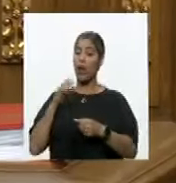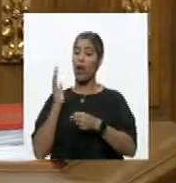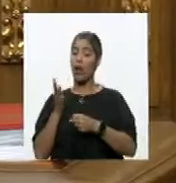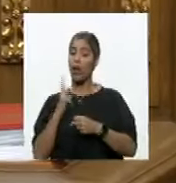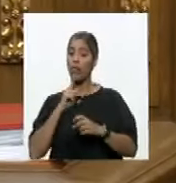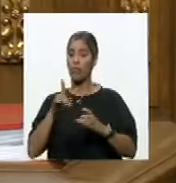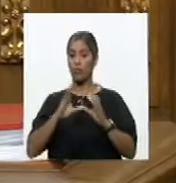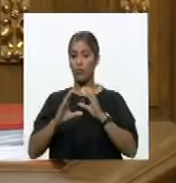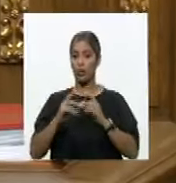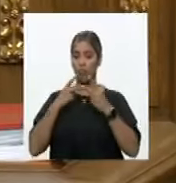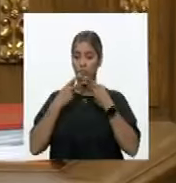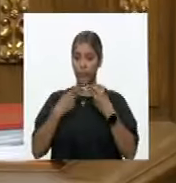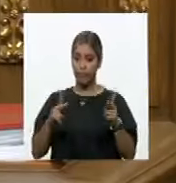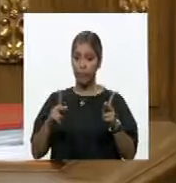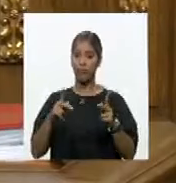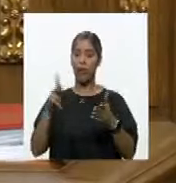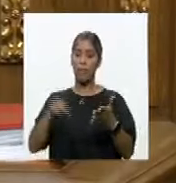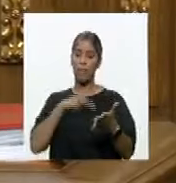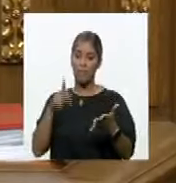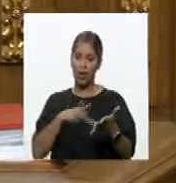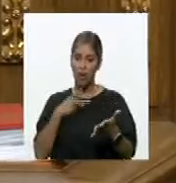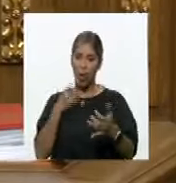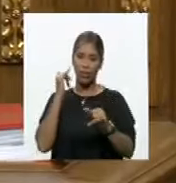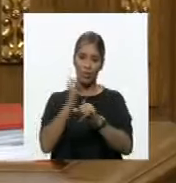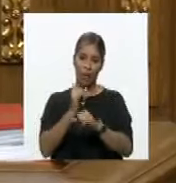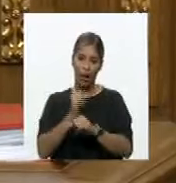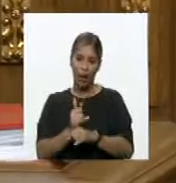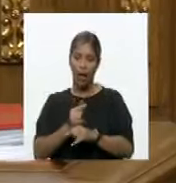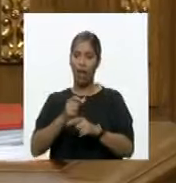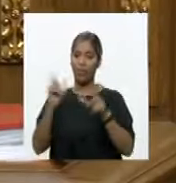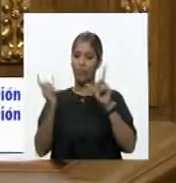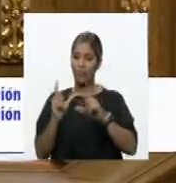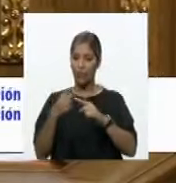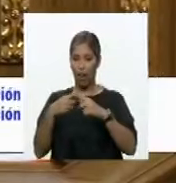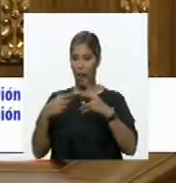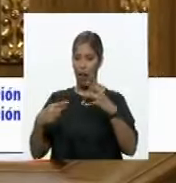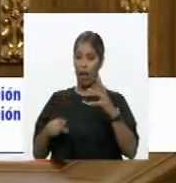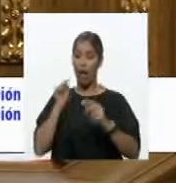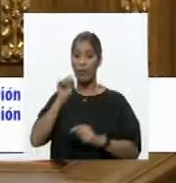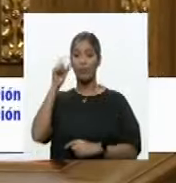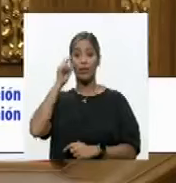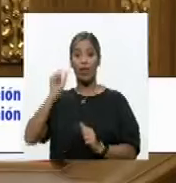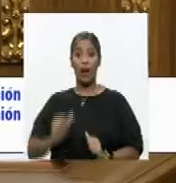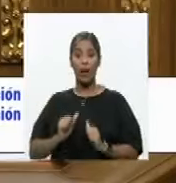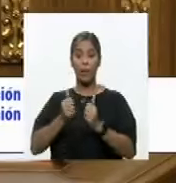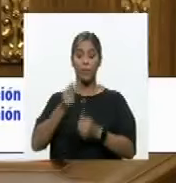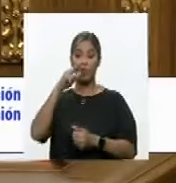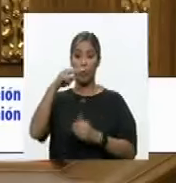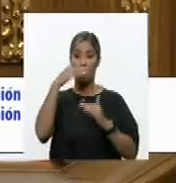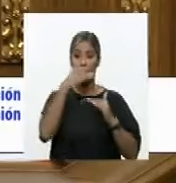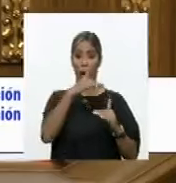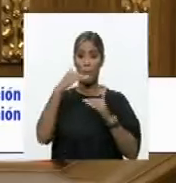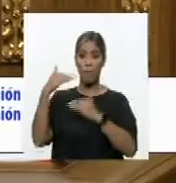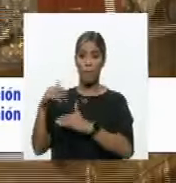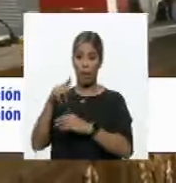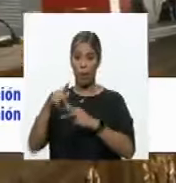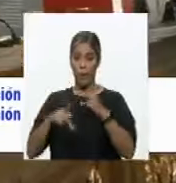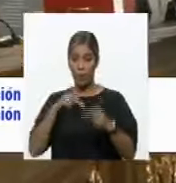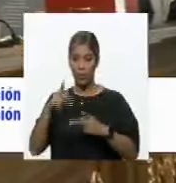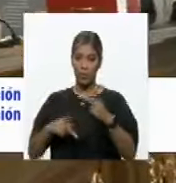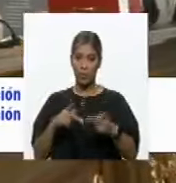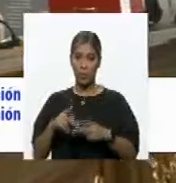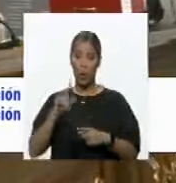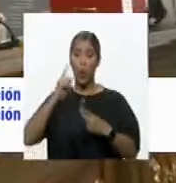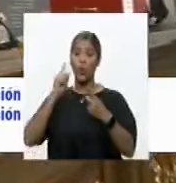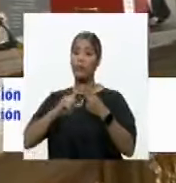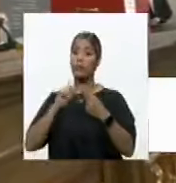comunicación social, en los periódicos, y ese día se inician dos fases de este proceso.